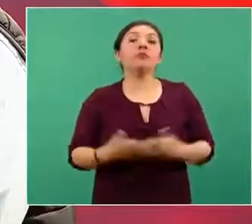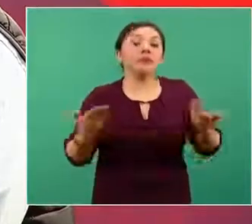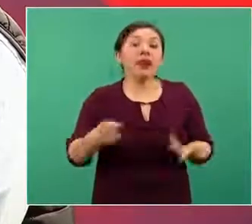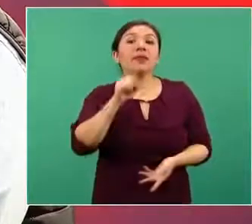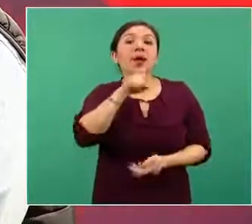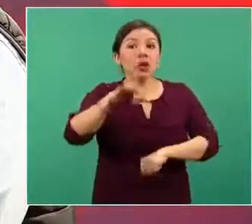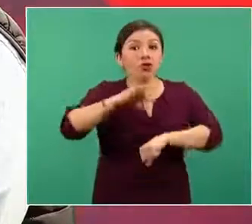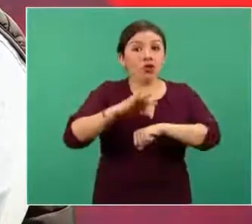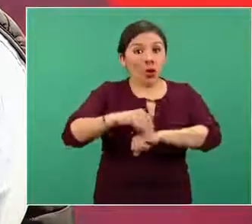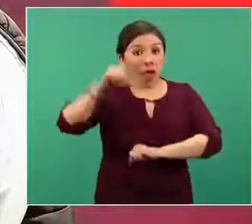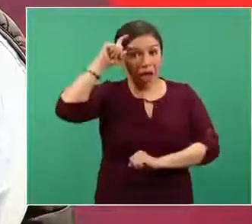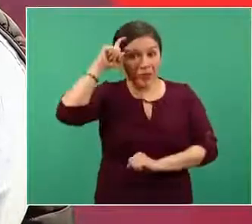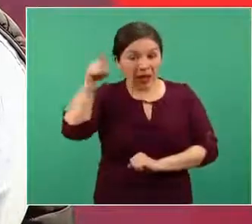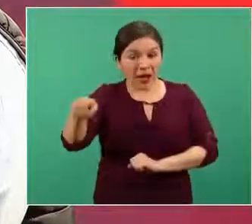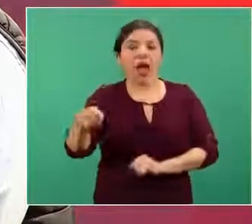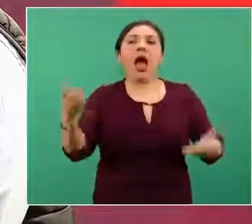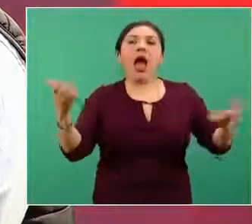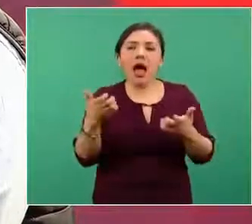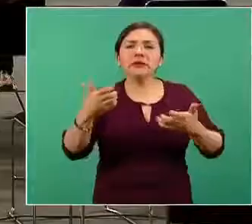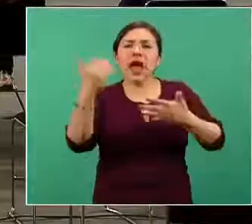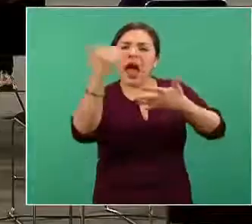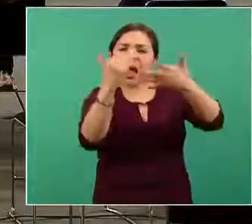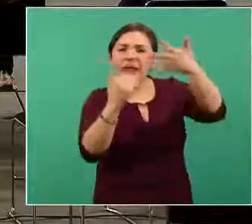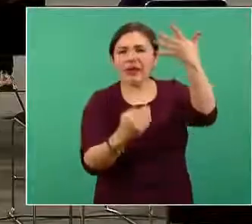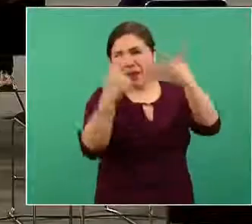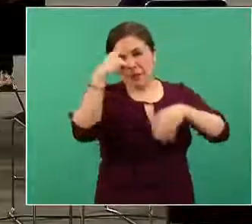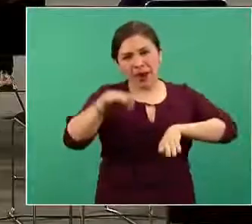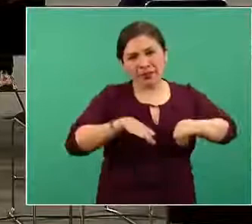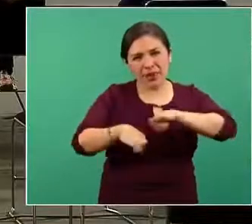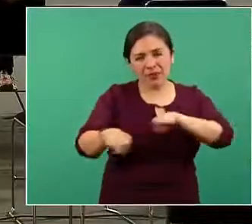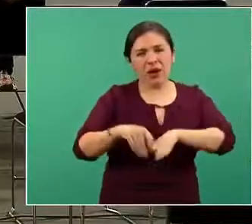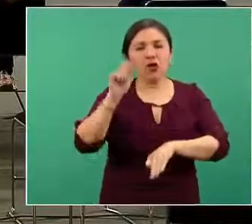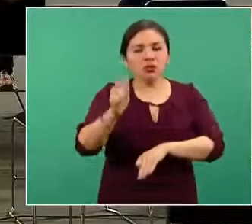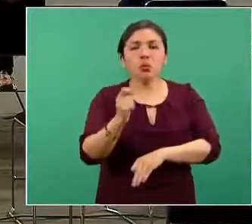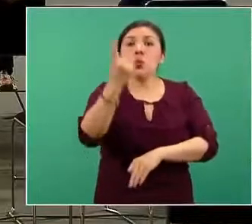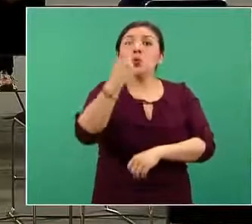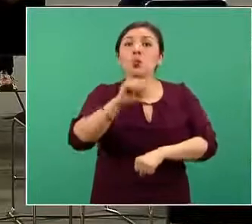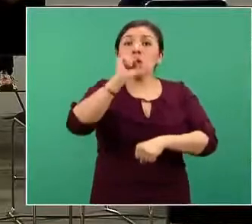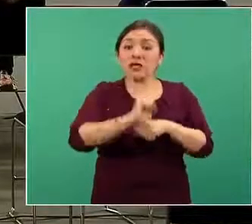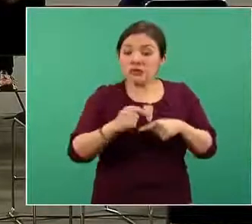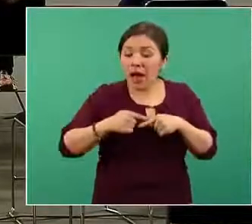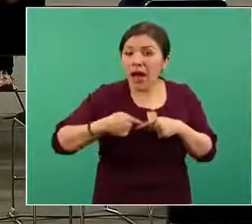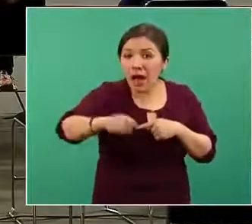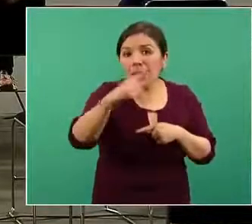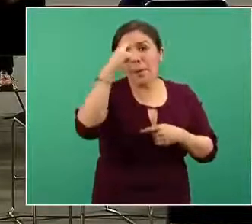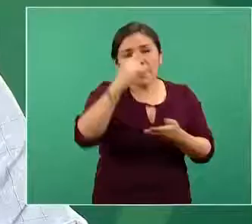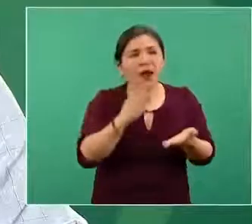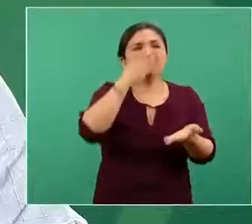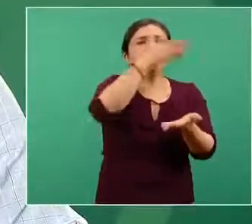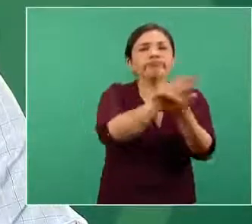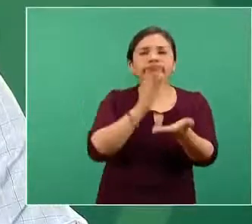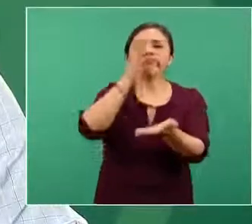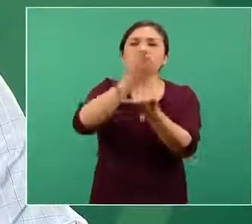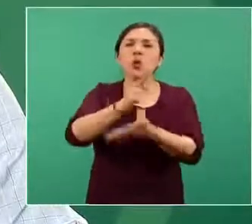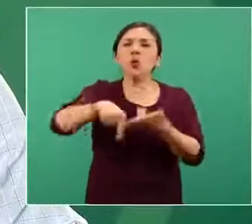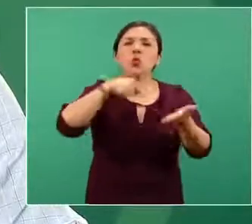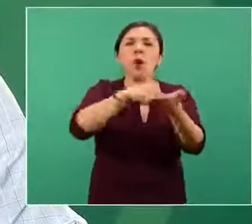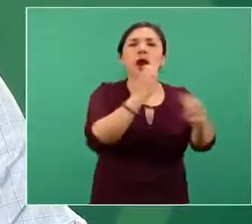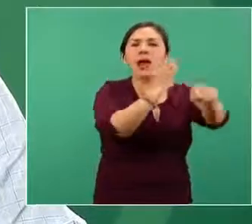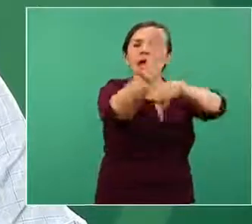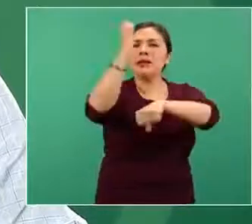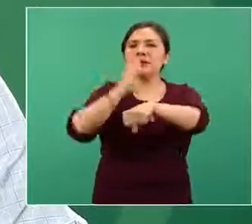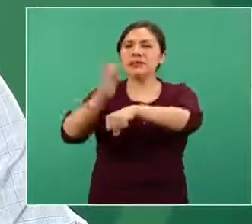López-Gatell estará llevando a cabo una agenda de trabajo prácticamente durante toda la semana, visitando las entidades federativas de